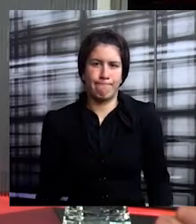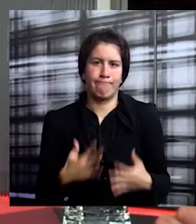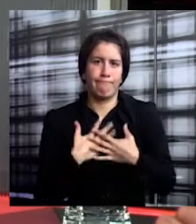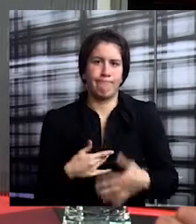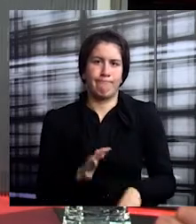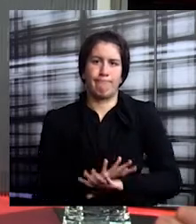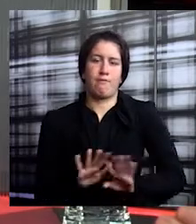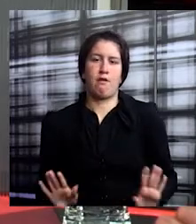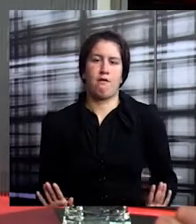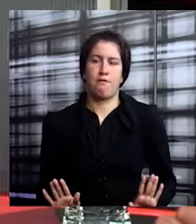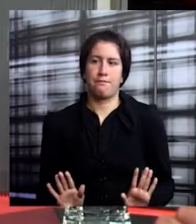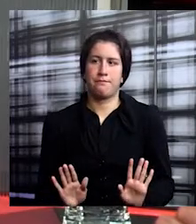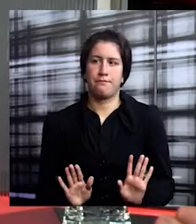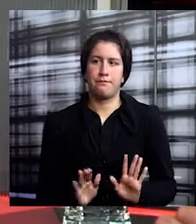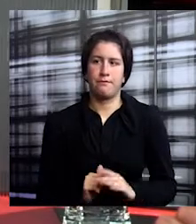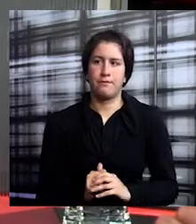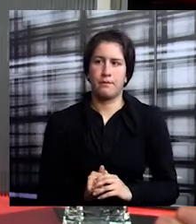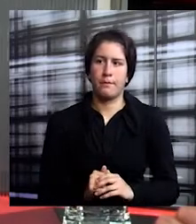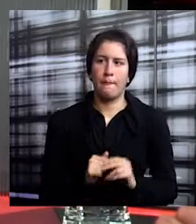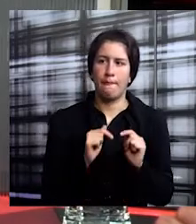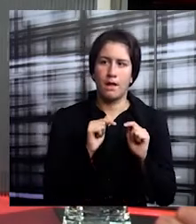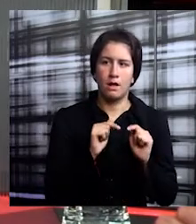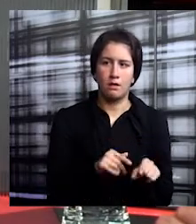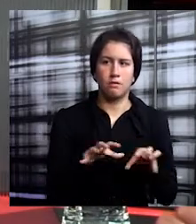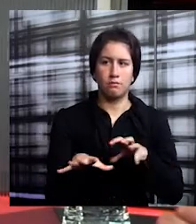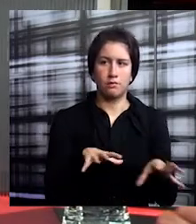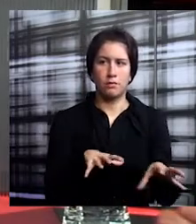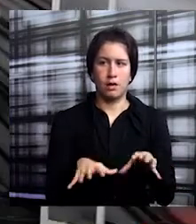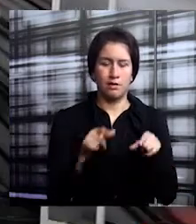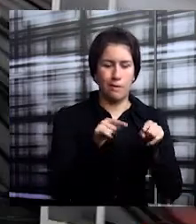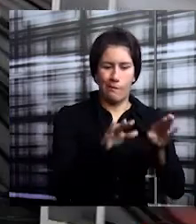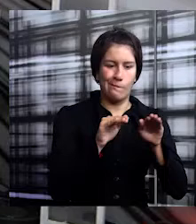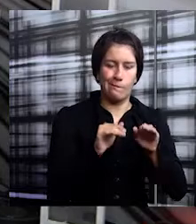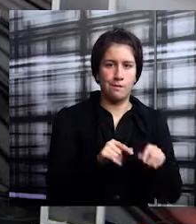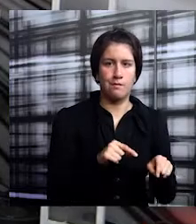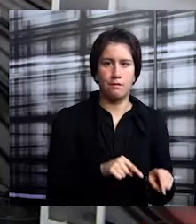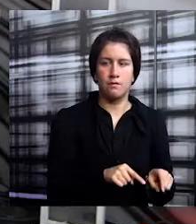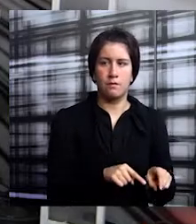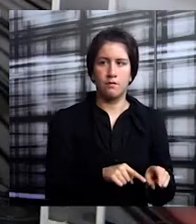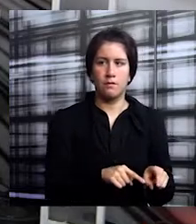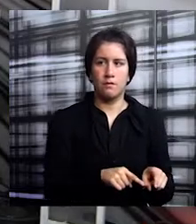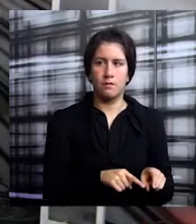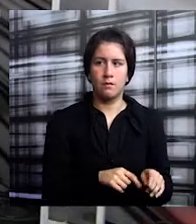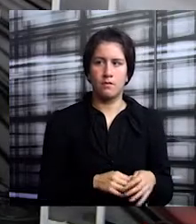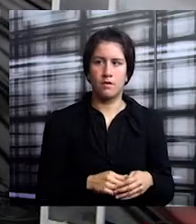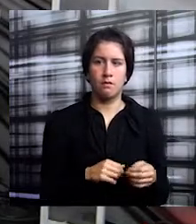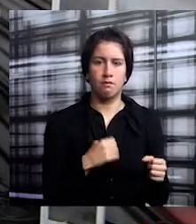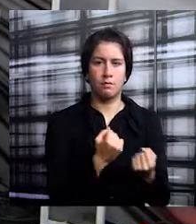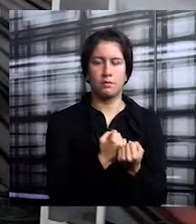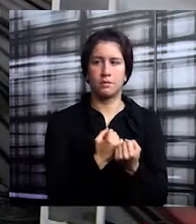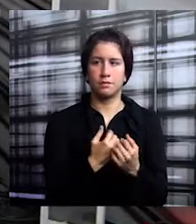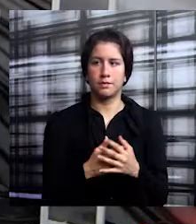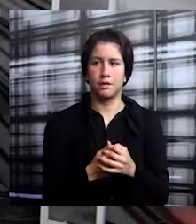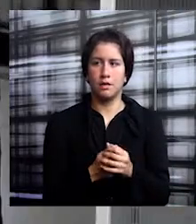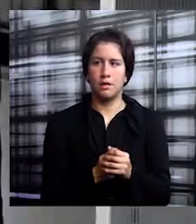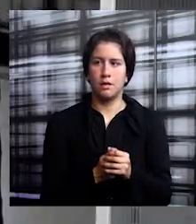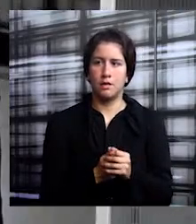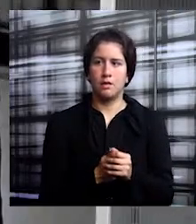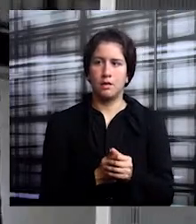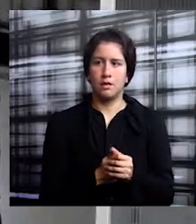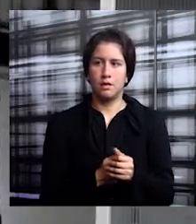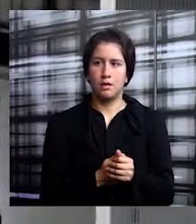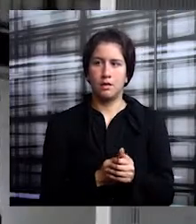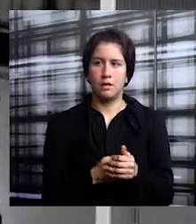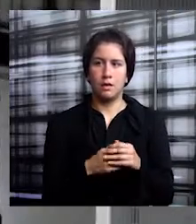recurso y el objeto del mismo carece de sentido. Claro, porque por ejemplo en el caso de la Universidad del Paraíso el recurso fue interpuesto a favor